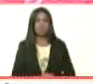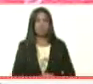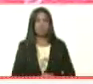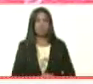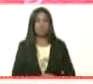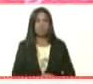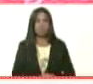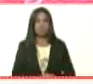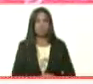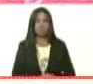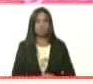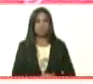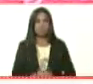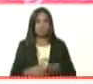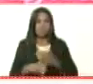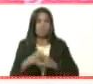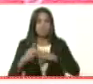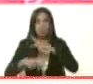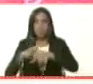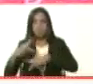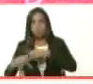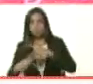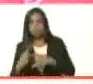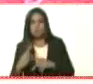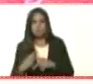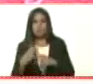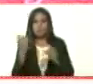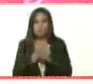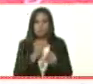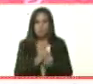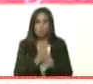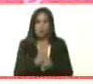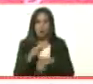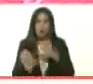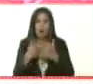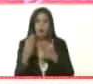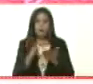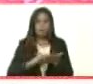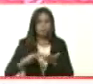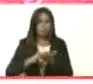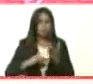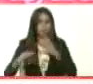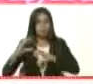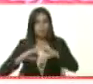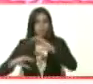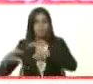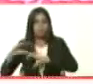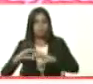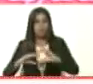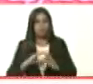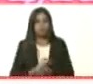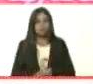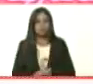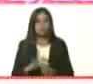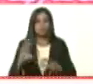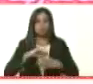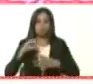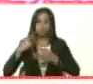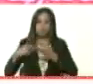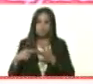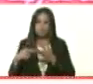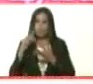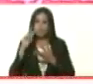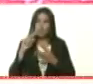Que van desde los procesos de modelo de gestión hasta la solución científica de asuntos que tienen que ver